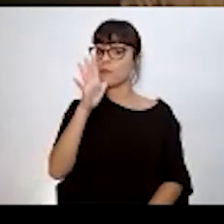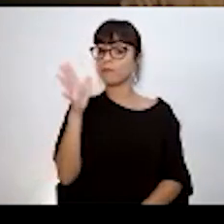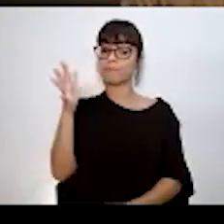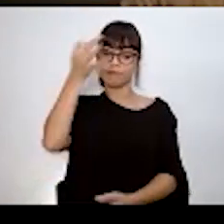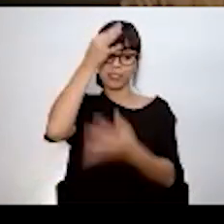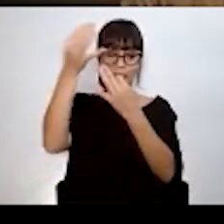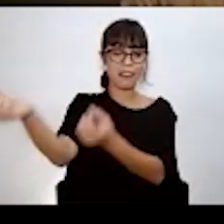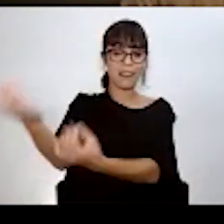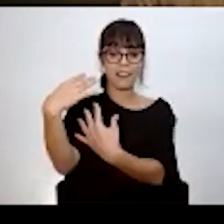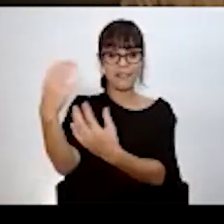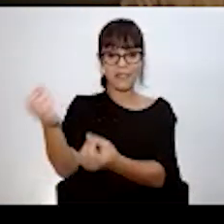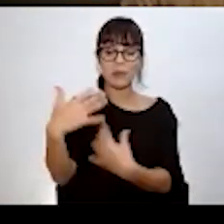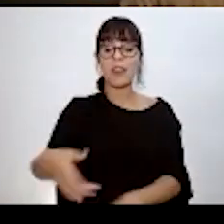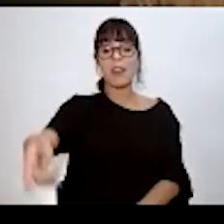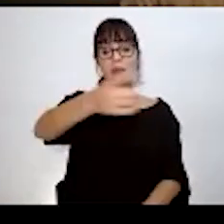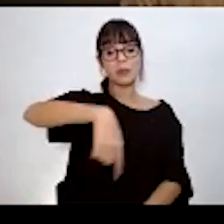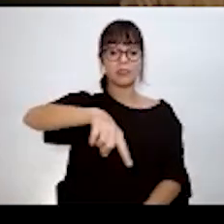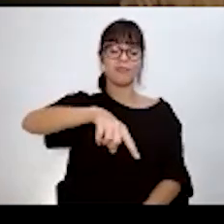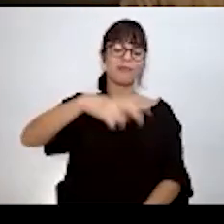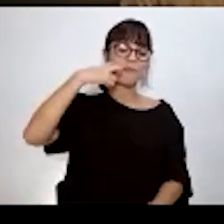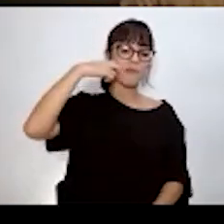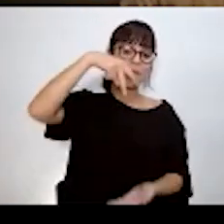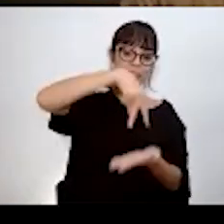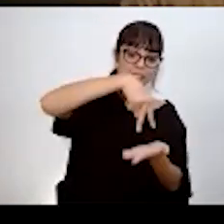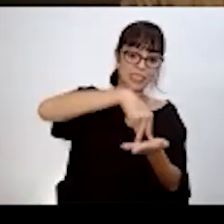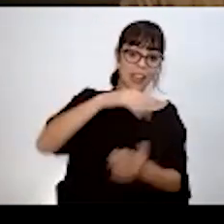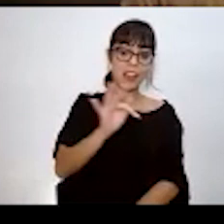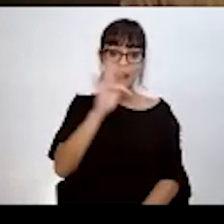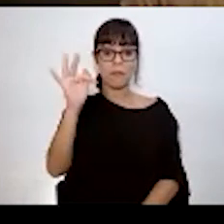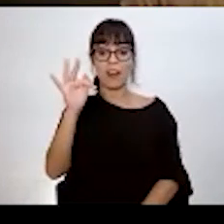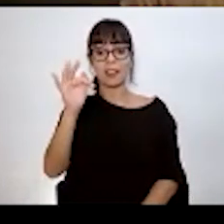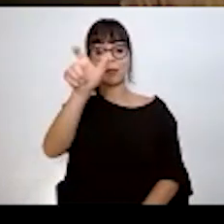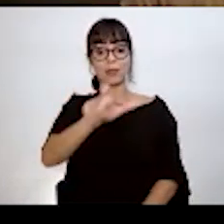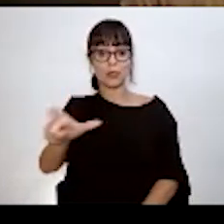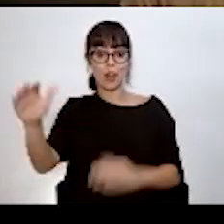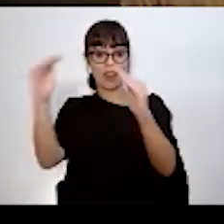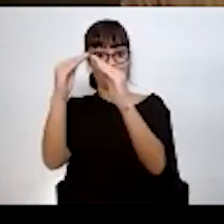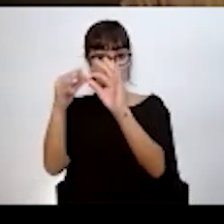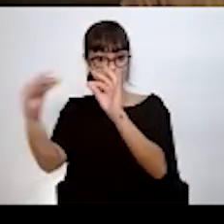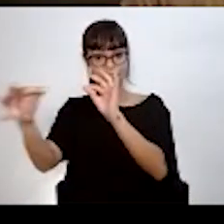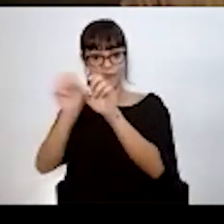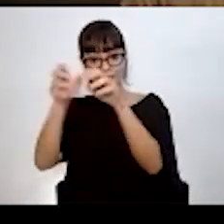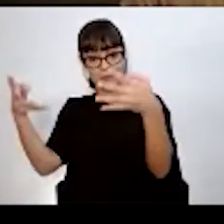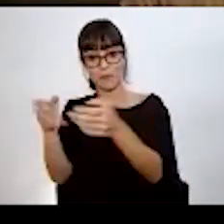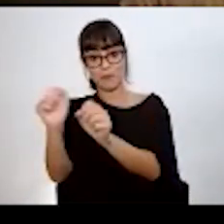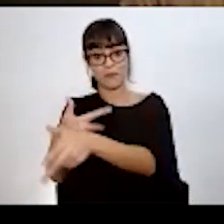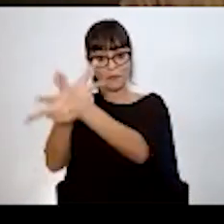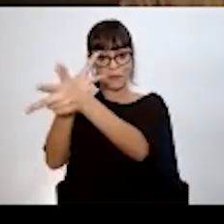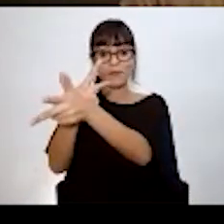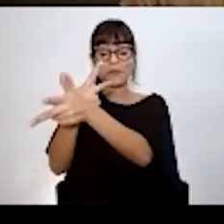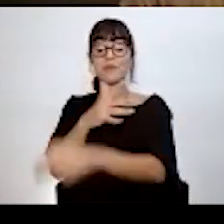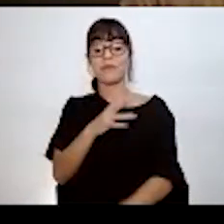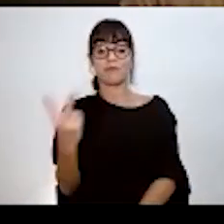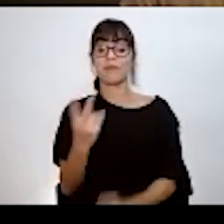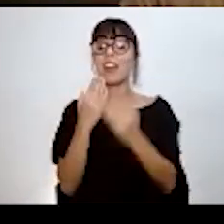Por supuesto, a ustedes, los presenciales, y a también los que están presentes de manera virtual, por seguir esta conferencia y